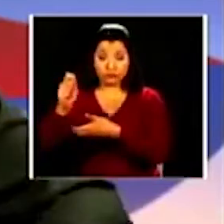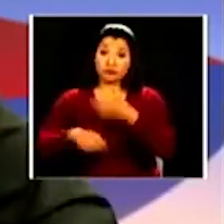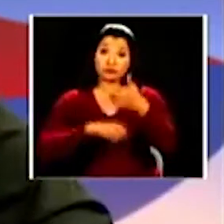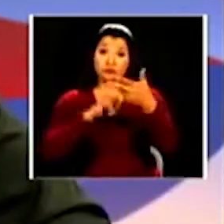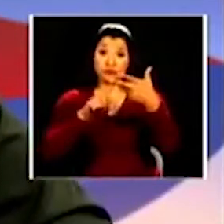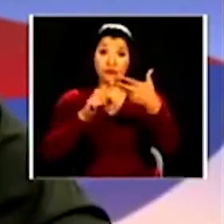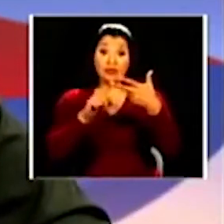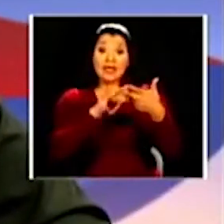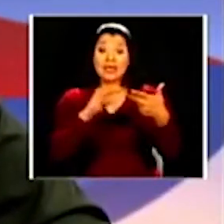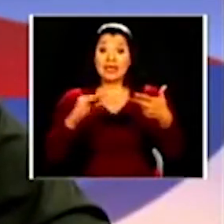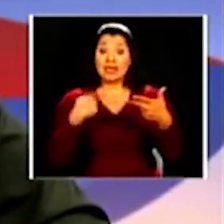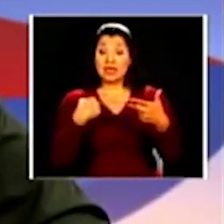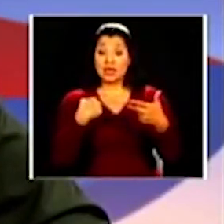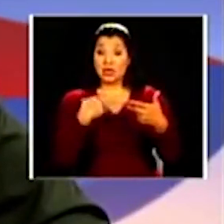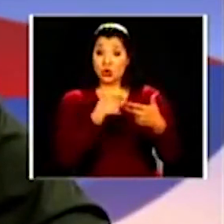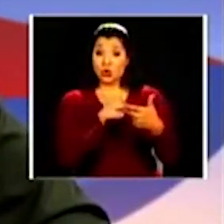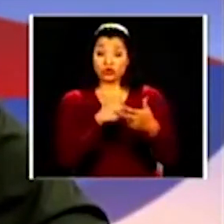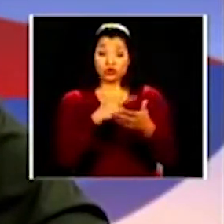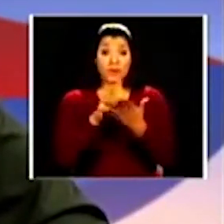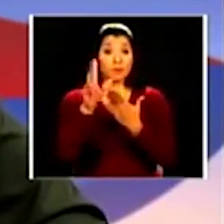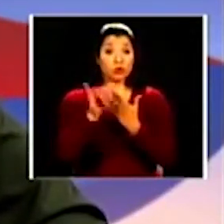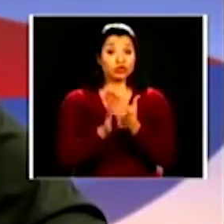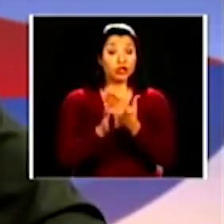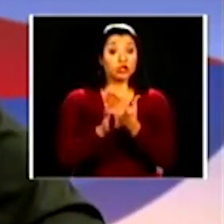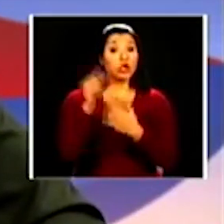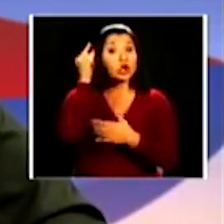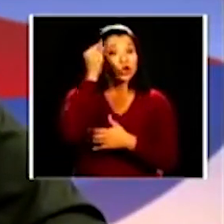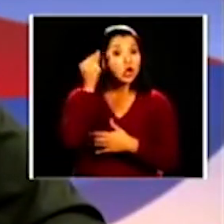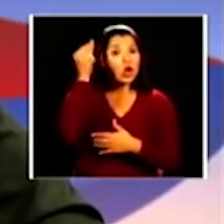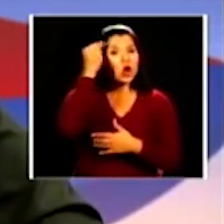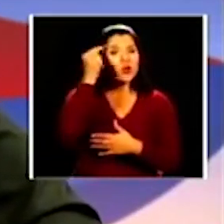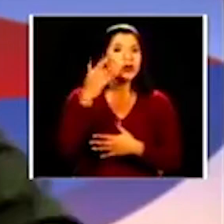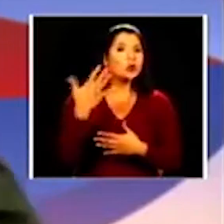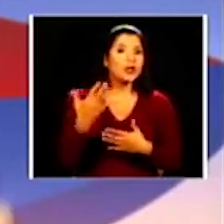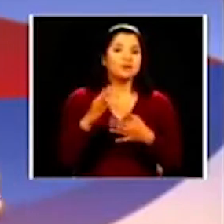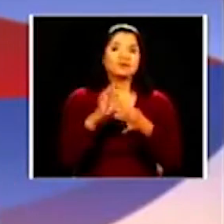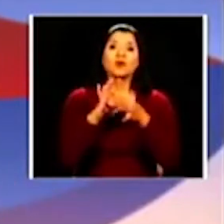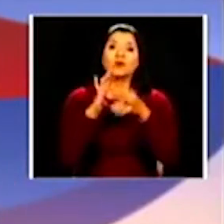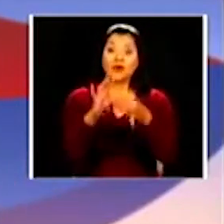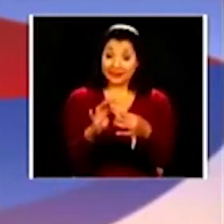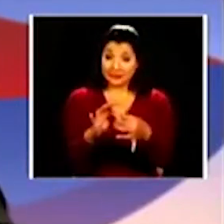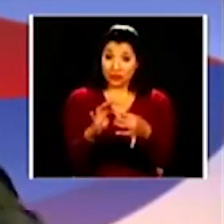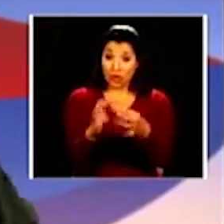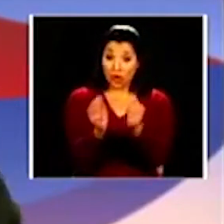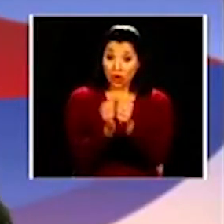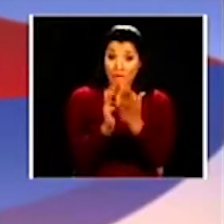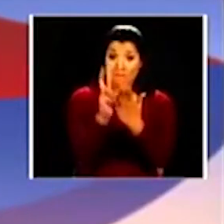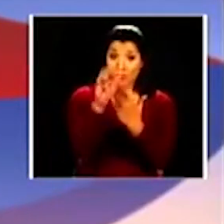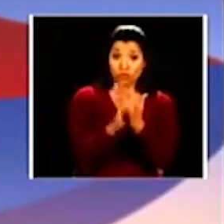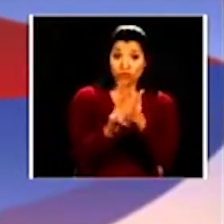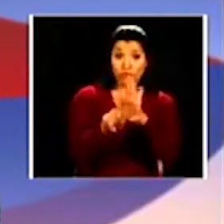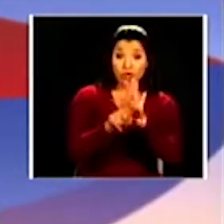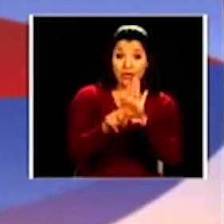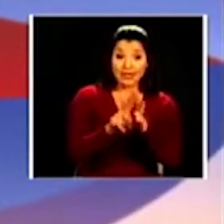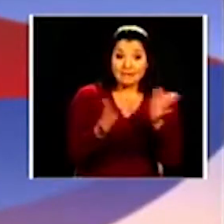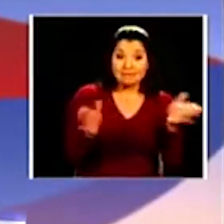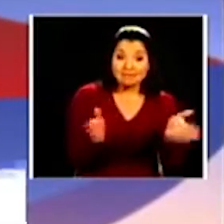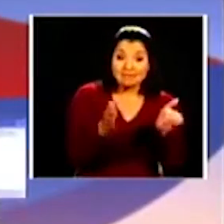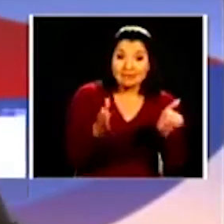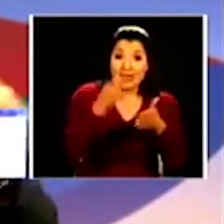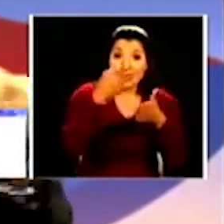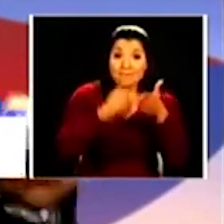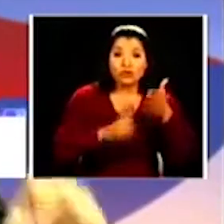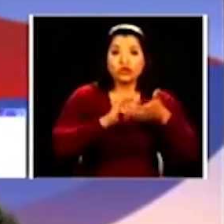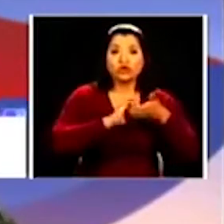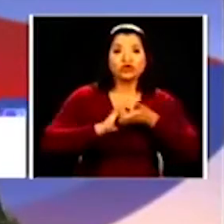proponemos en nuestro proyecto de gobierno, en nuestro plan de gobierno, tiene que ver con precisamente desde un proyecto de ley impulsar ese impuesto solidario